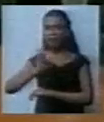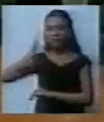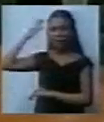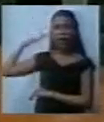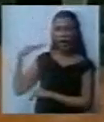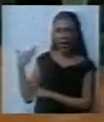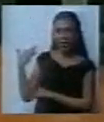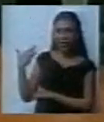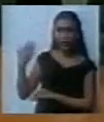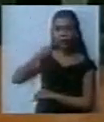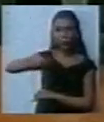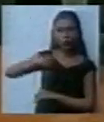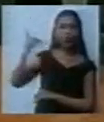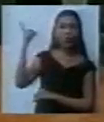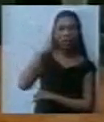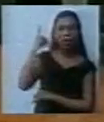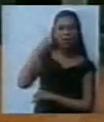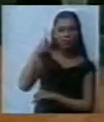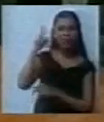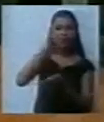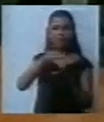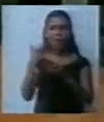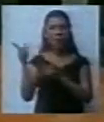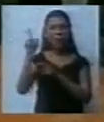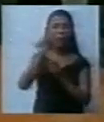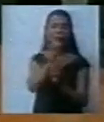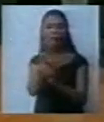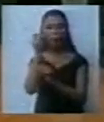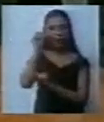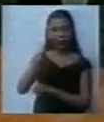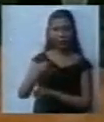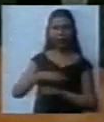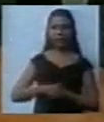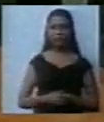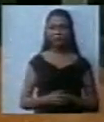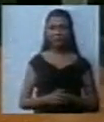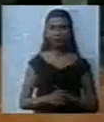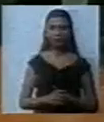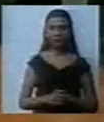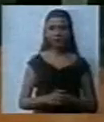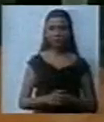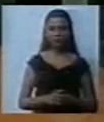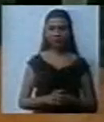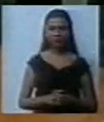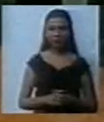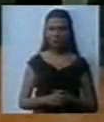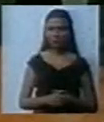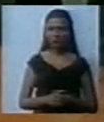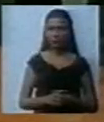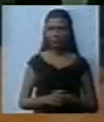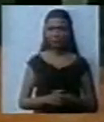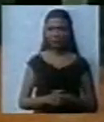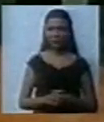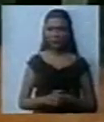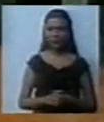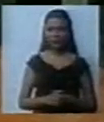muchísimos años más. Quería hacer esa pregunta. I'd like to know whether you are aware that in this part of the earth we still